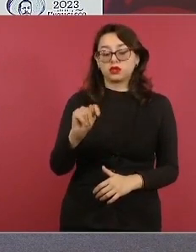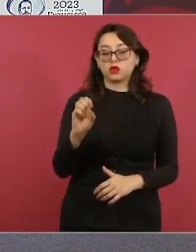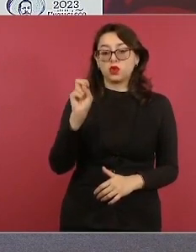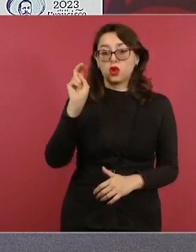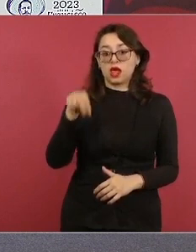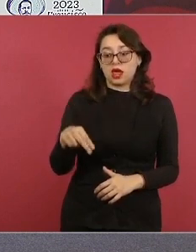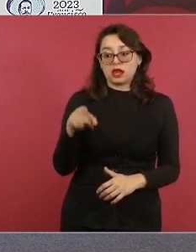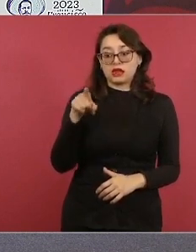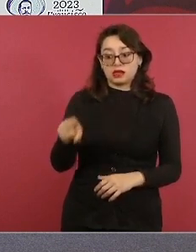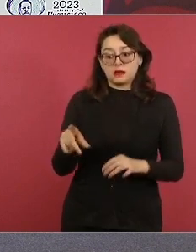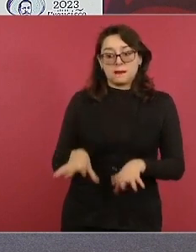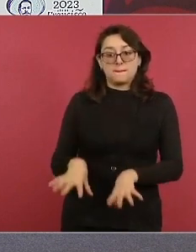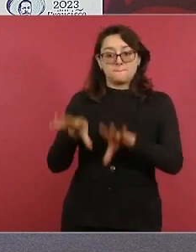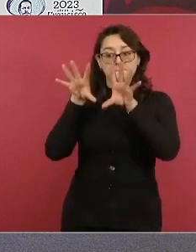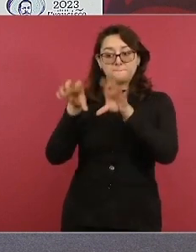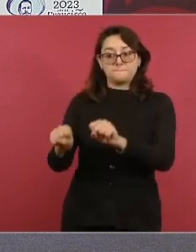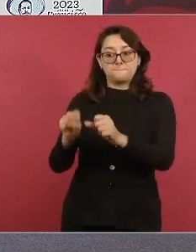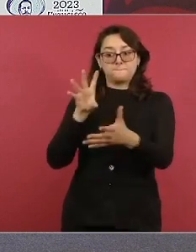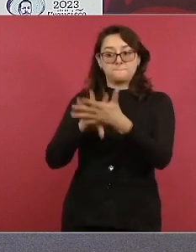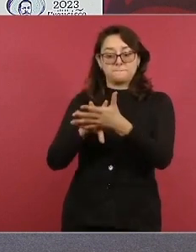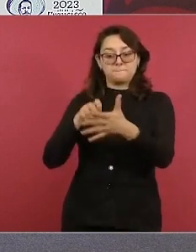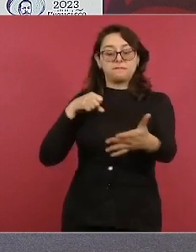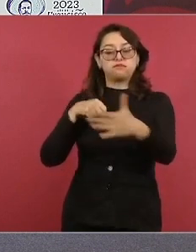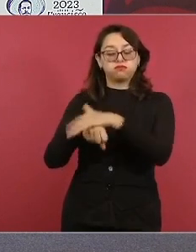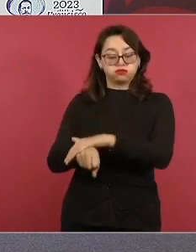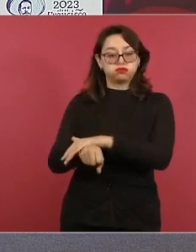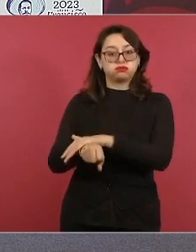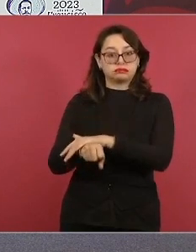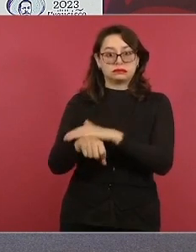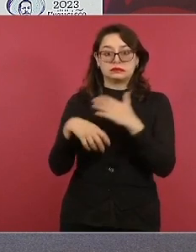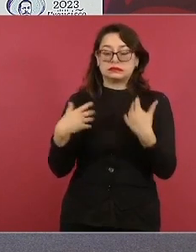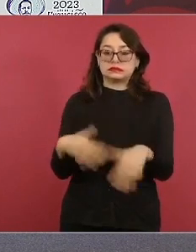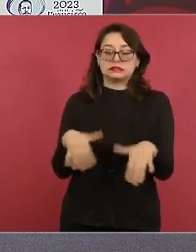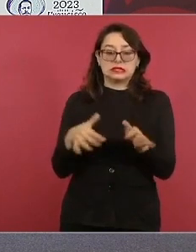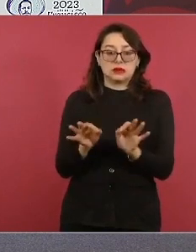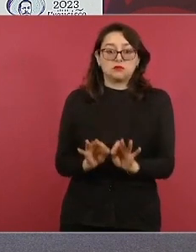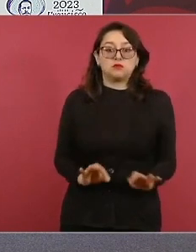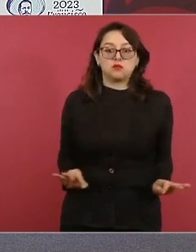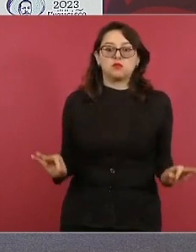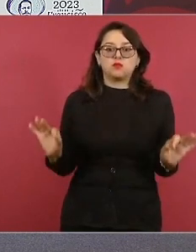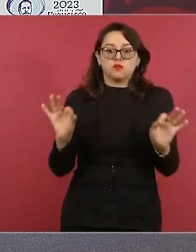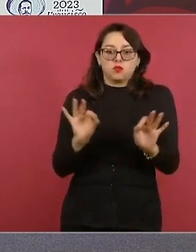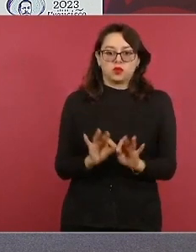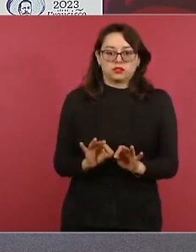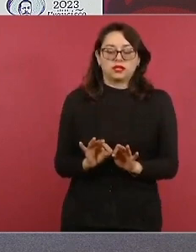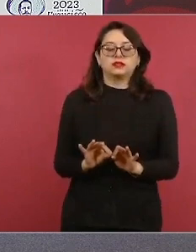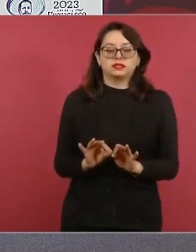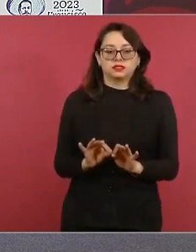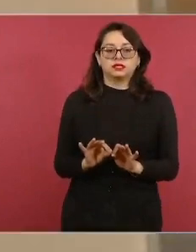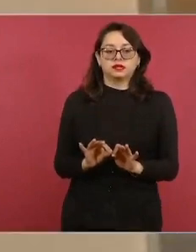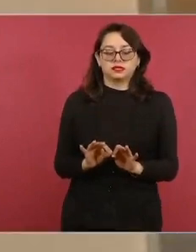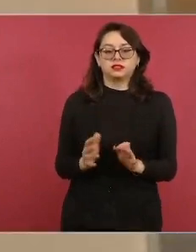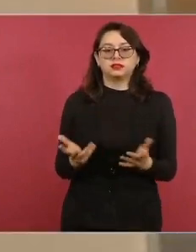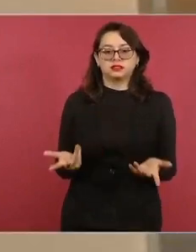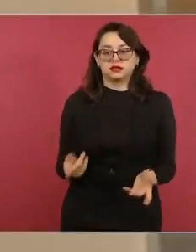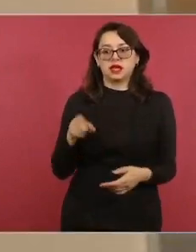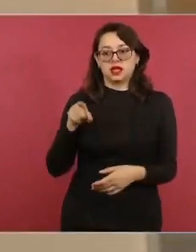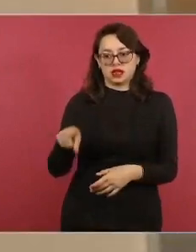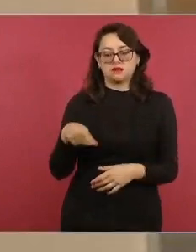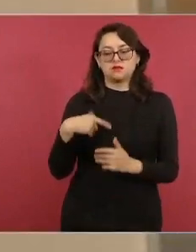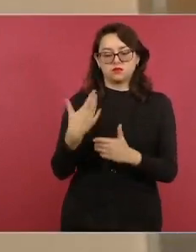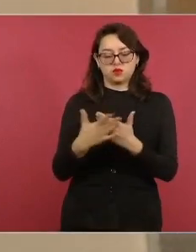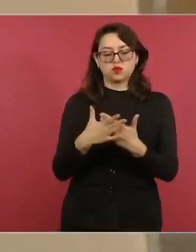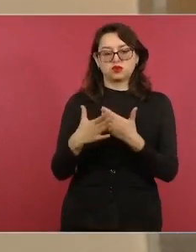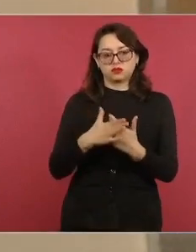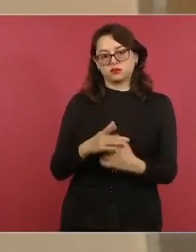aquí con apoyo de la Estrella Marina y la Policía Municipal de Atizapán se complementó una orden de aprehensión con fines de extradición